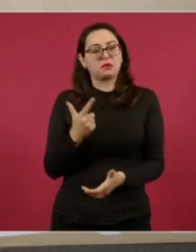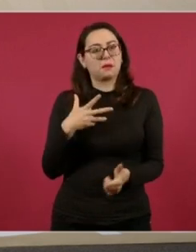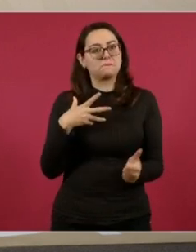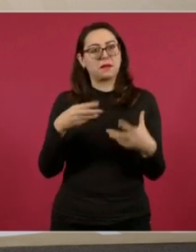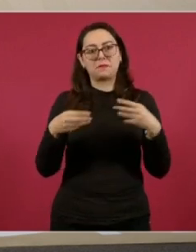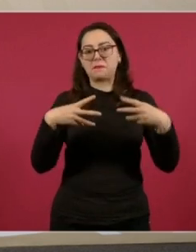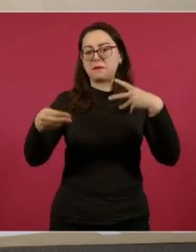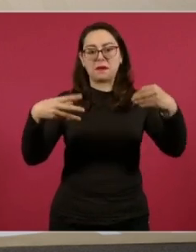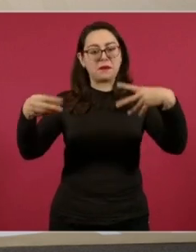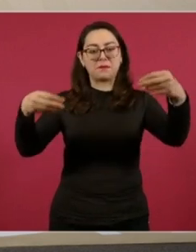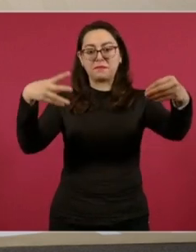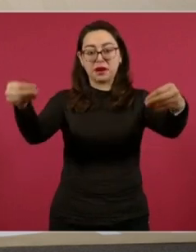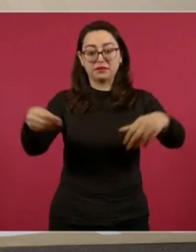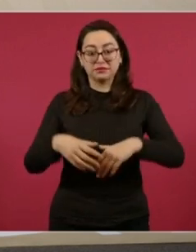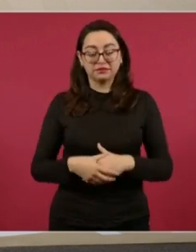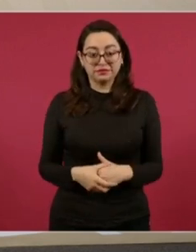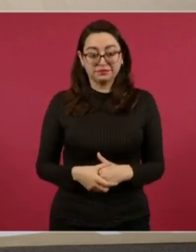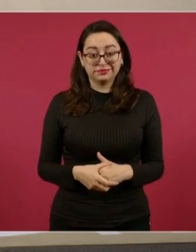Y Larry Fink